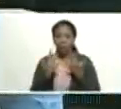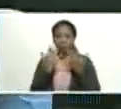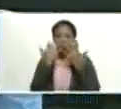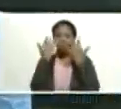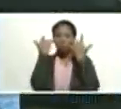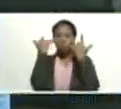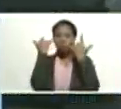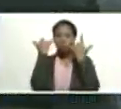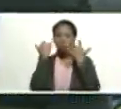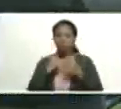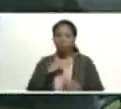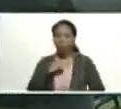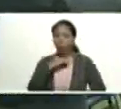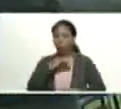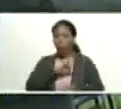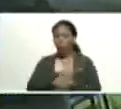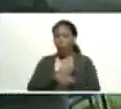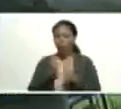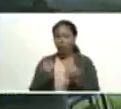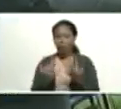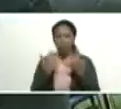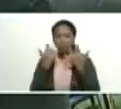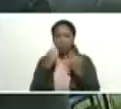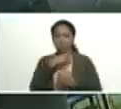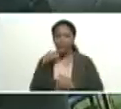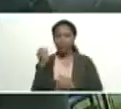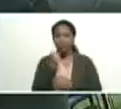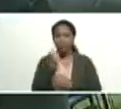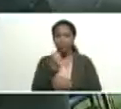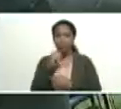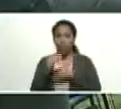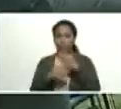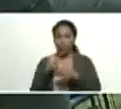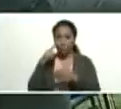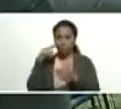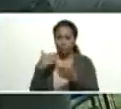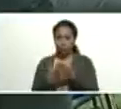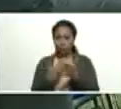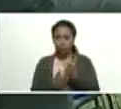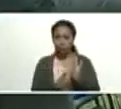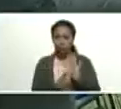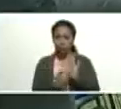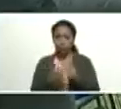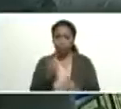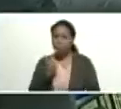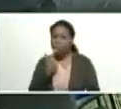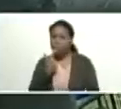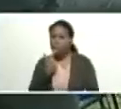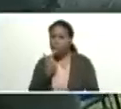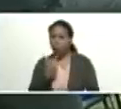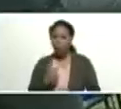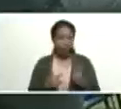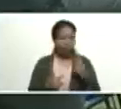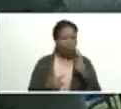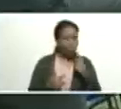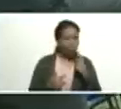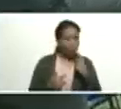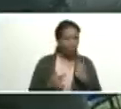cafés. Y luego cuando en la taza los catadores hicieron esa prueba que usted ayer hizo también ahí con los